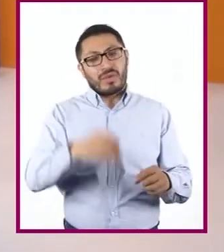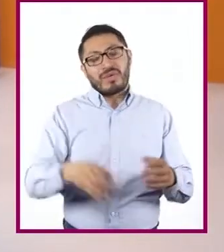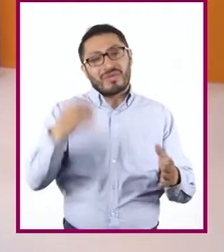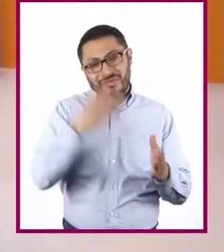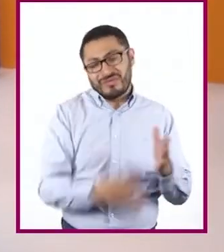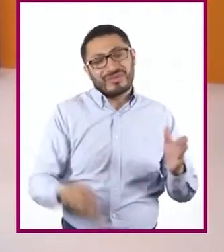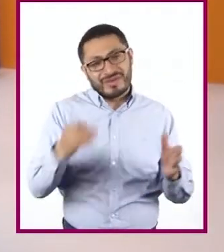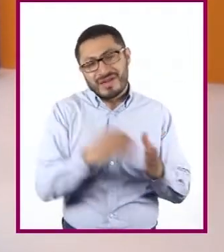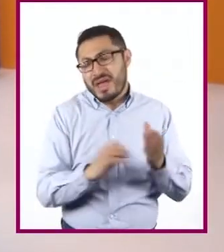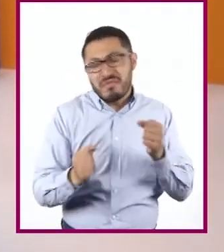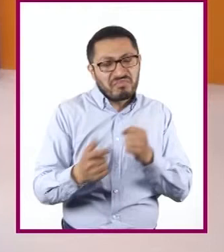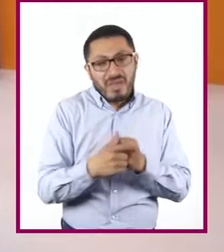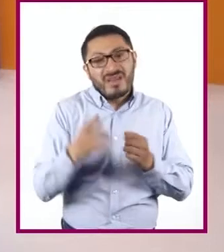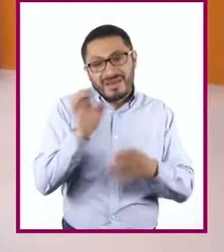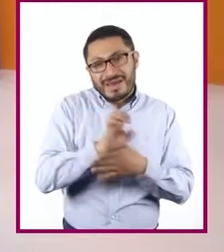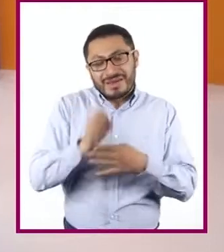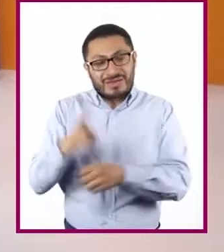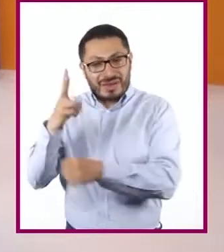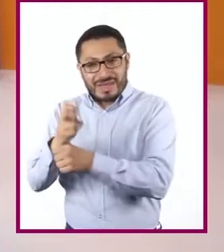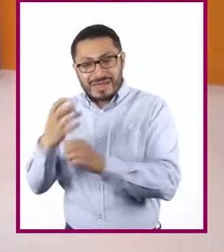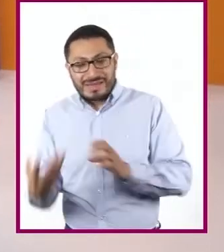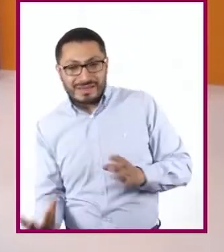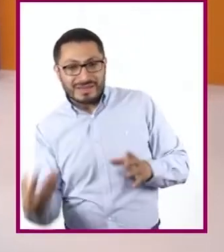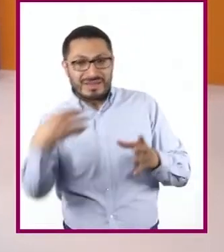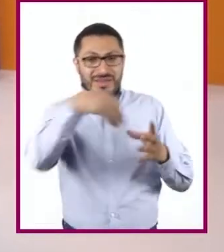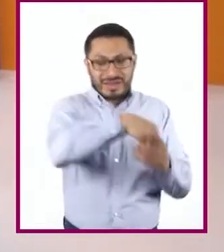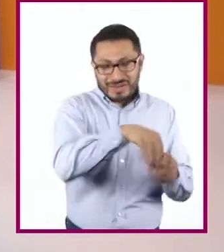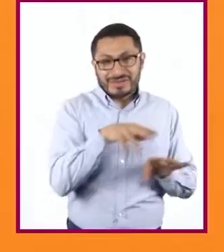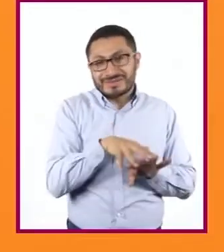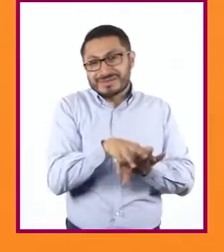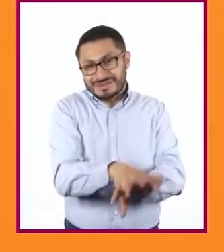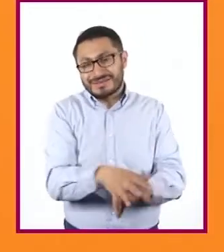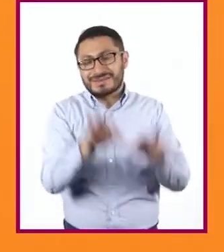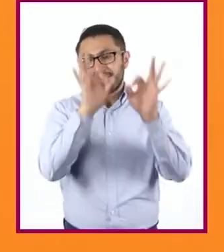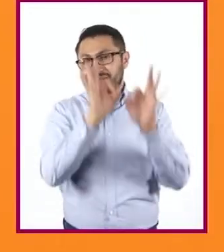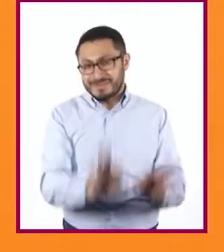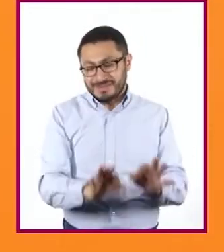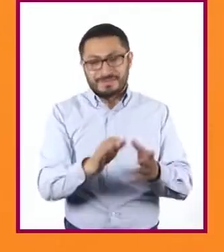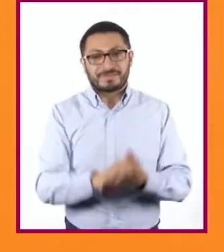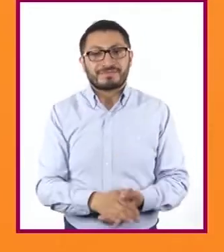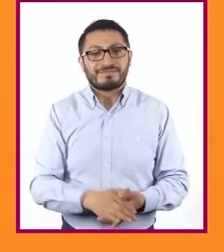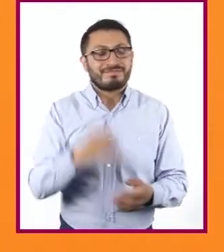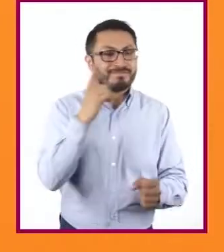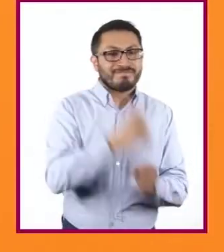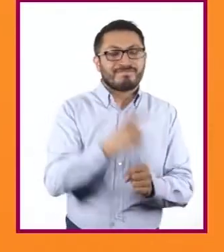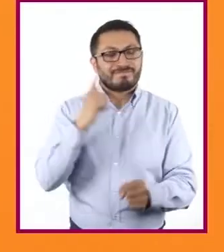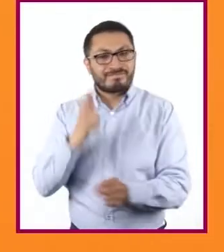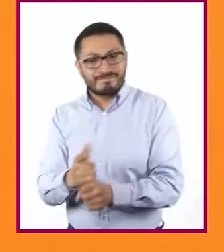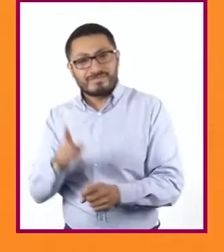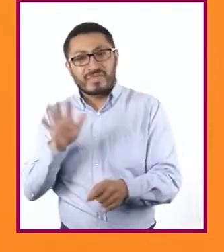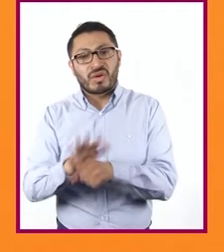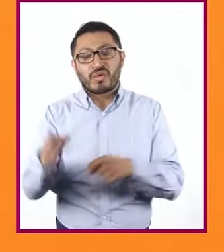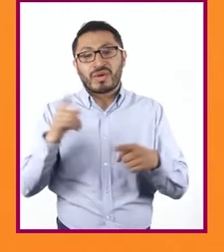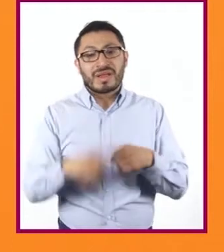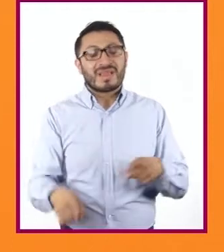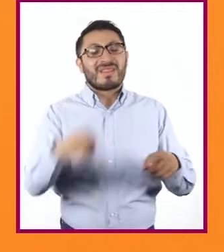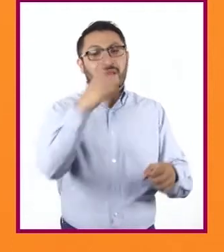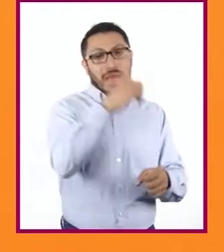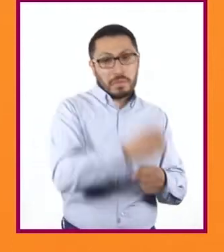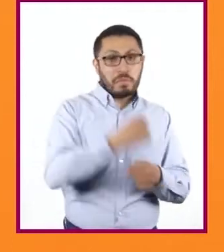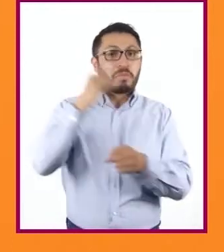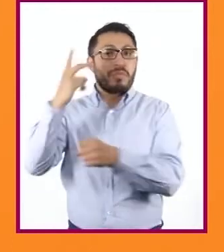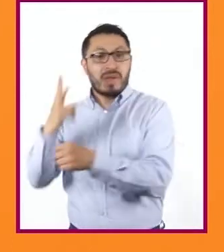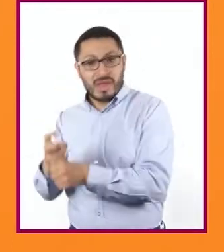ideas secundarias, pues éstas complementan su contenido. Para identificar y distinguir las ideas principales de